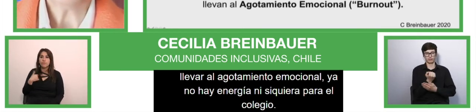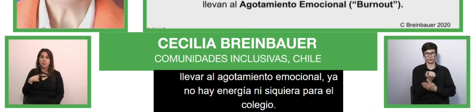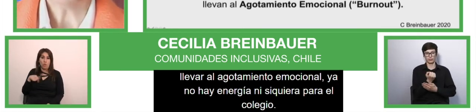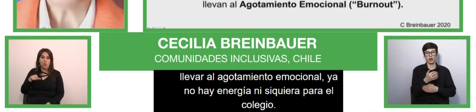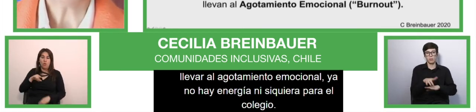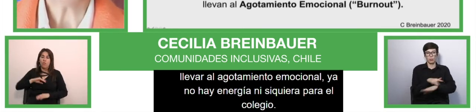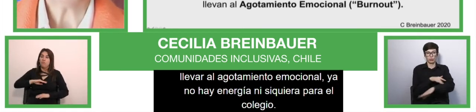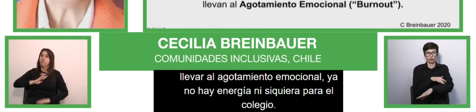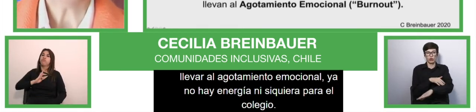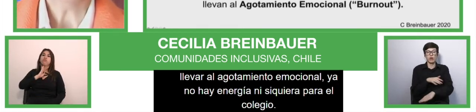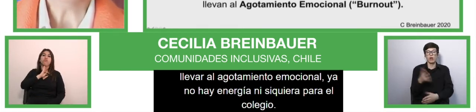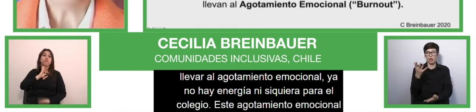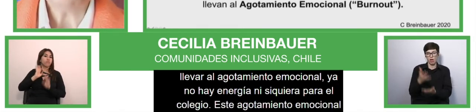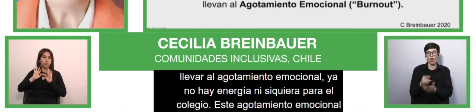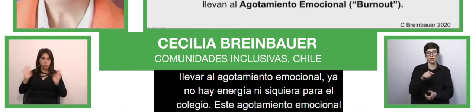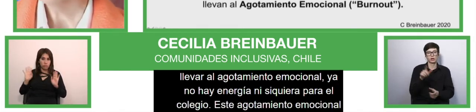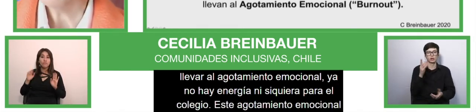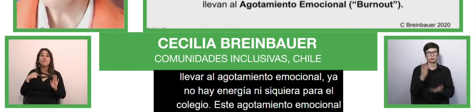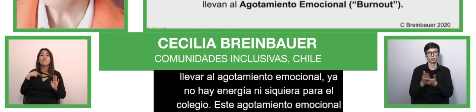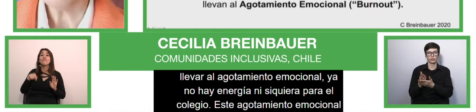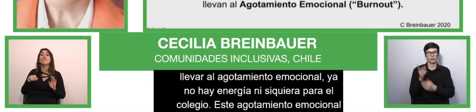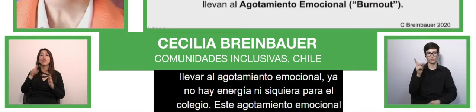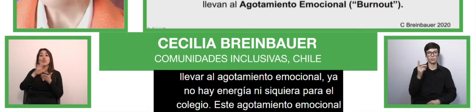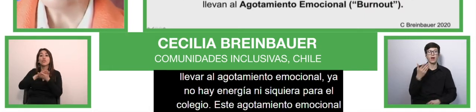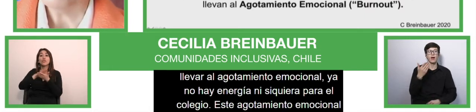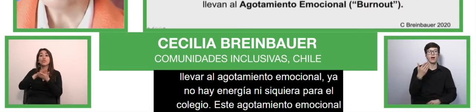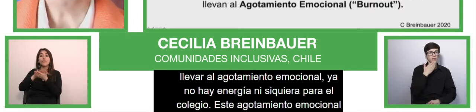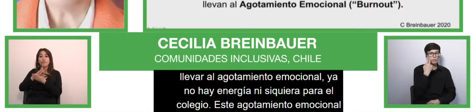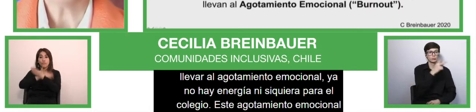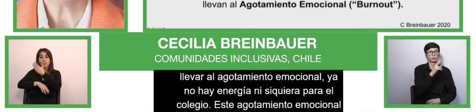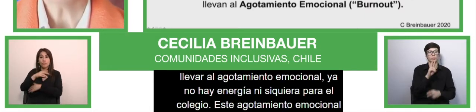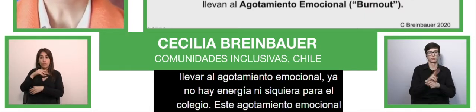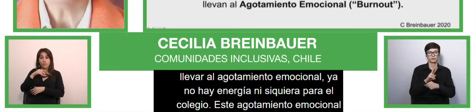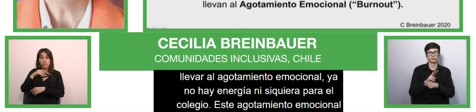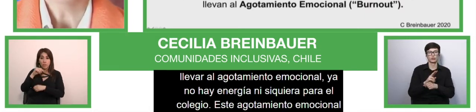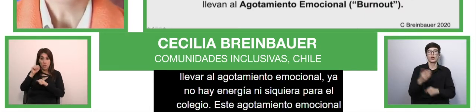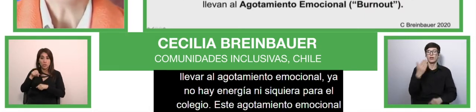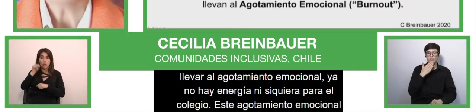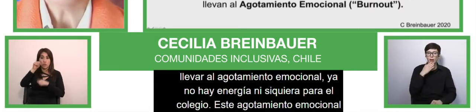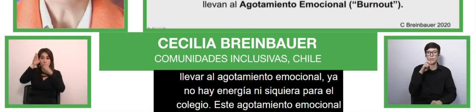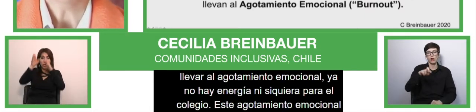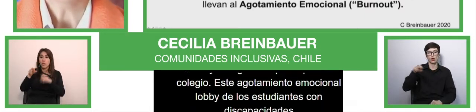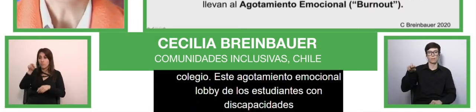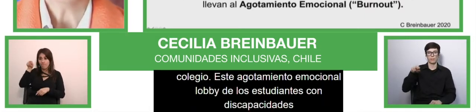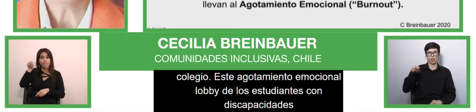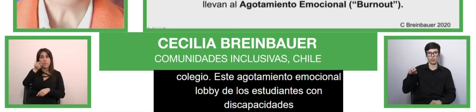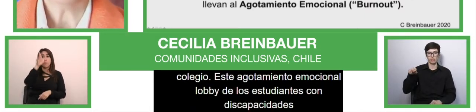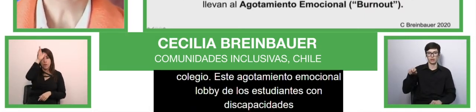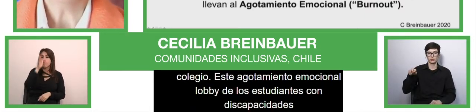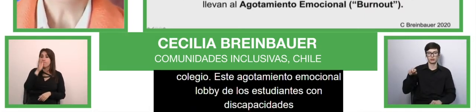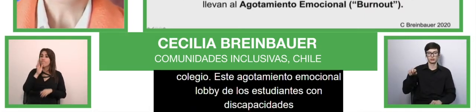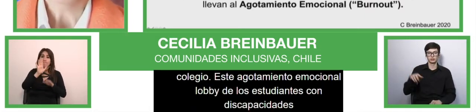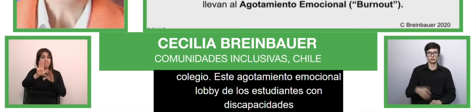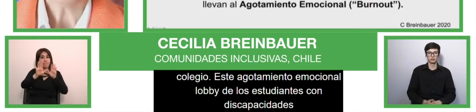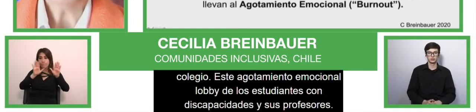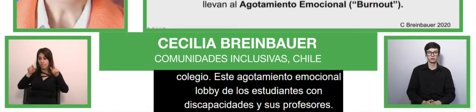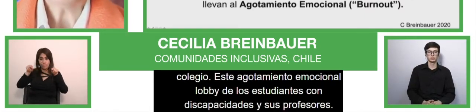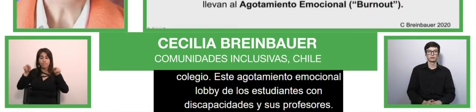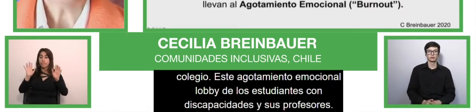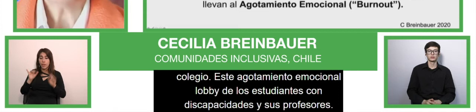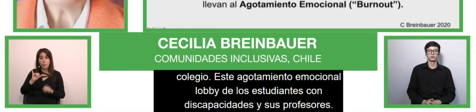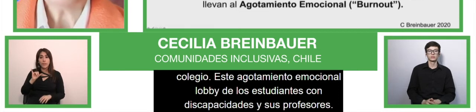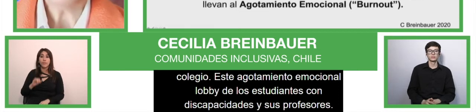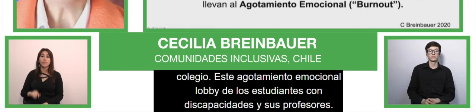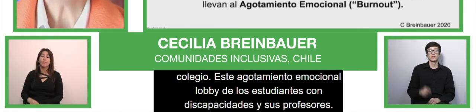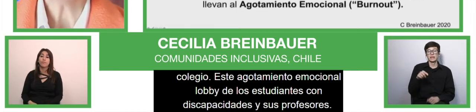viven los estudiantes con discapacidades y también lo veían sus profesores y los padres que reciben a sus hijos en las tardes son